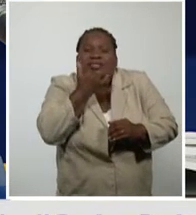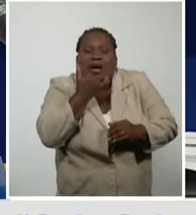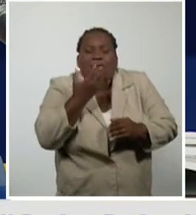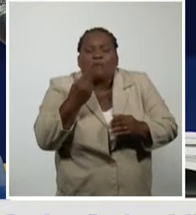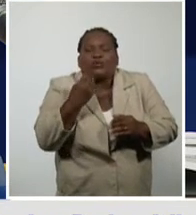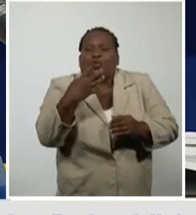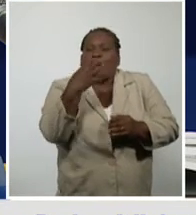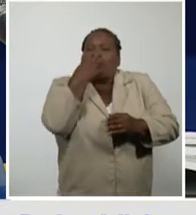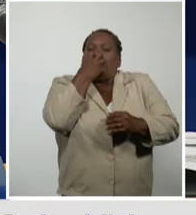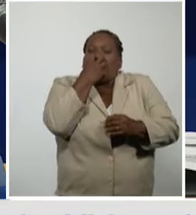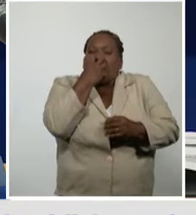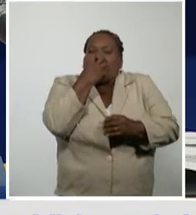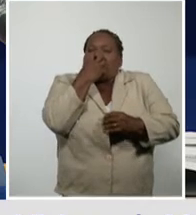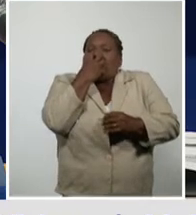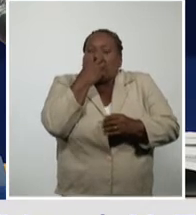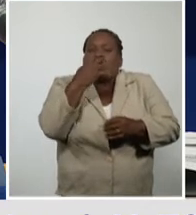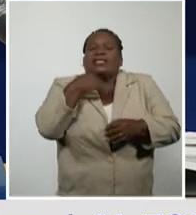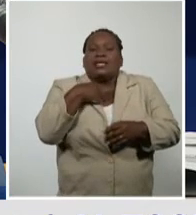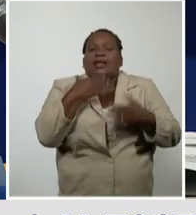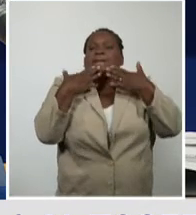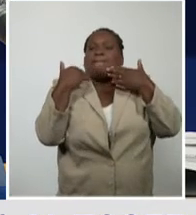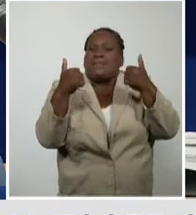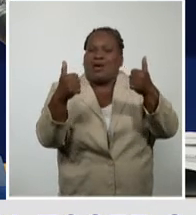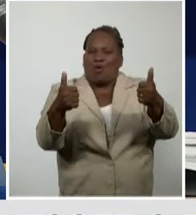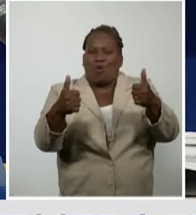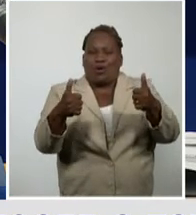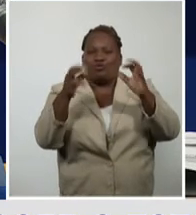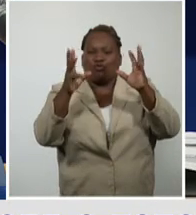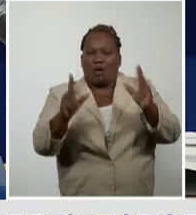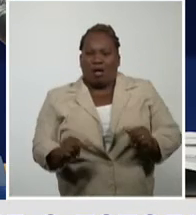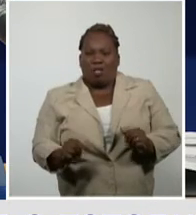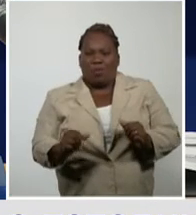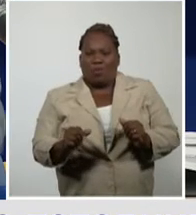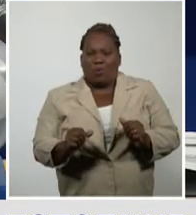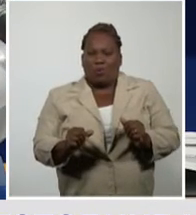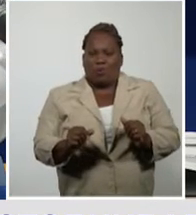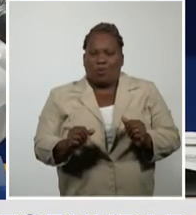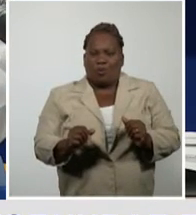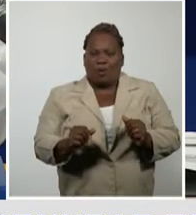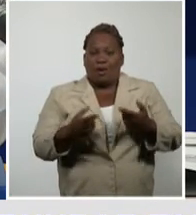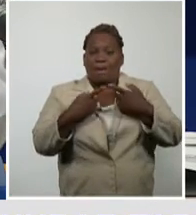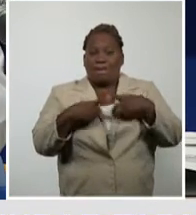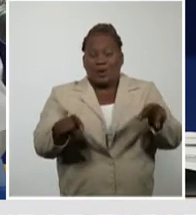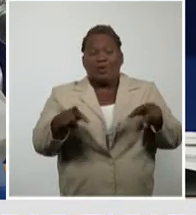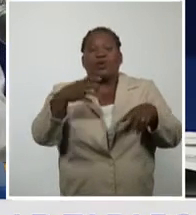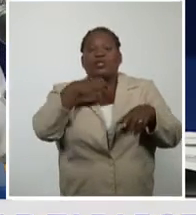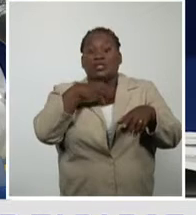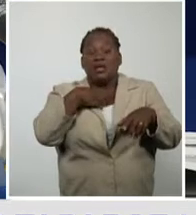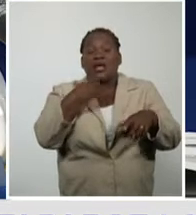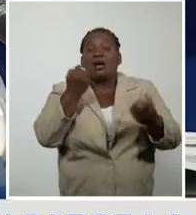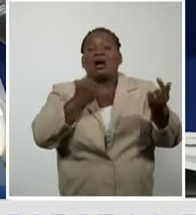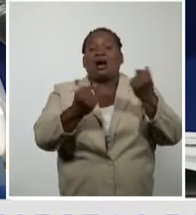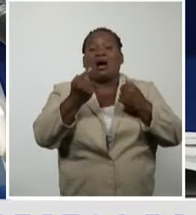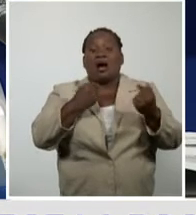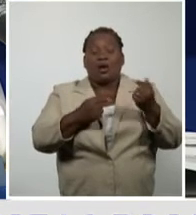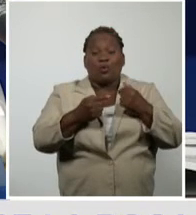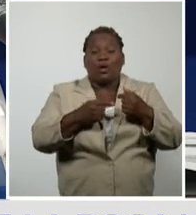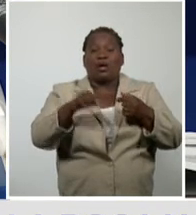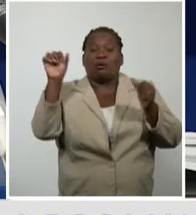pues tiene mucho más beneficio, y lo que pasa es que tiene también algunas